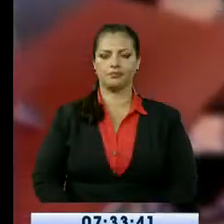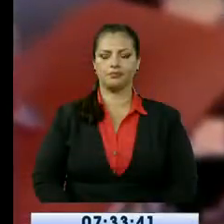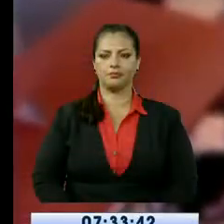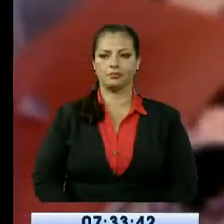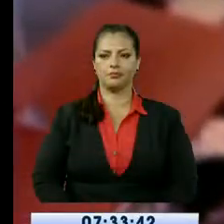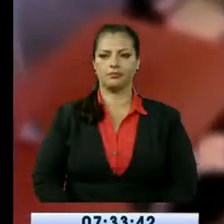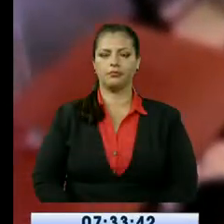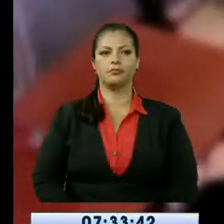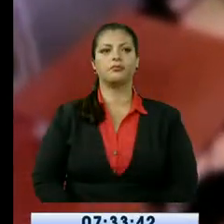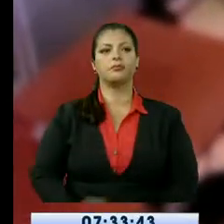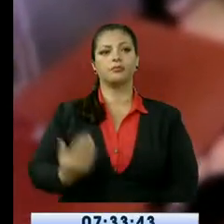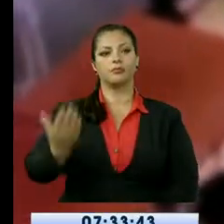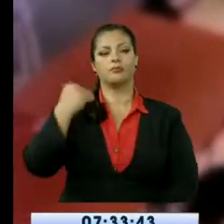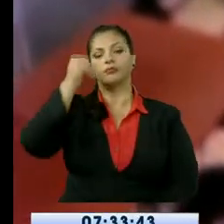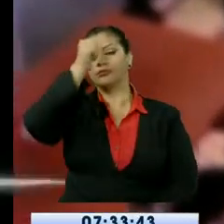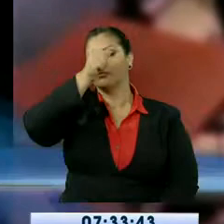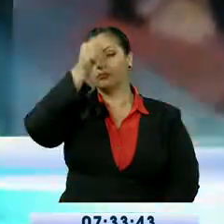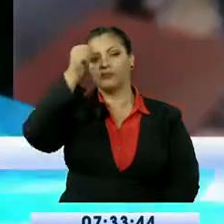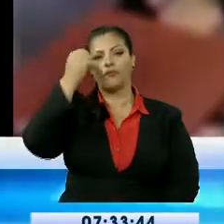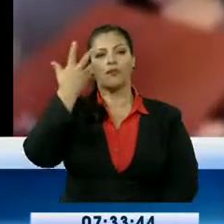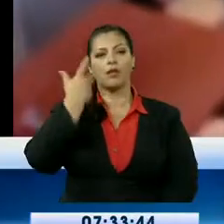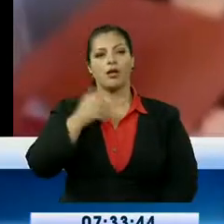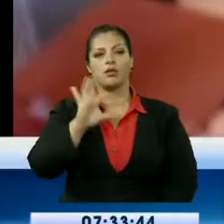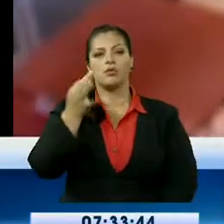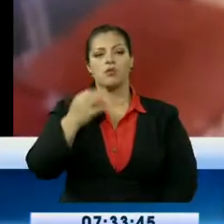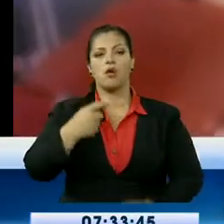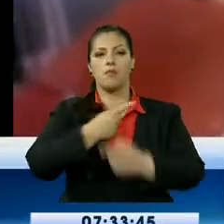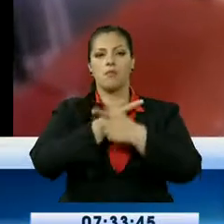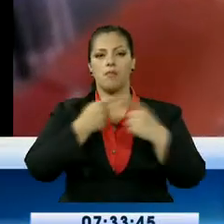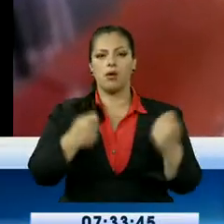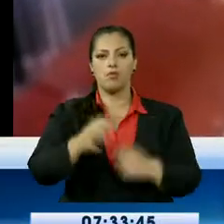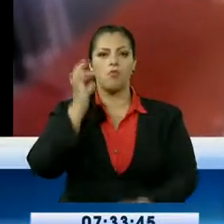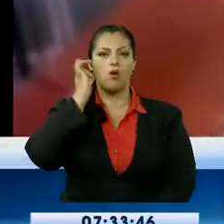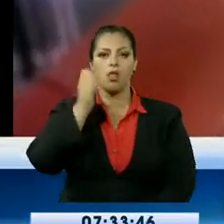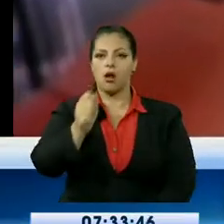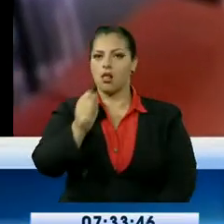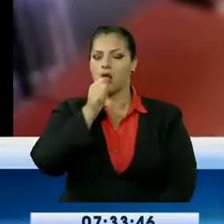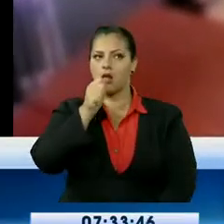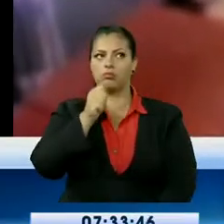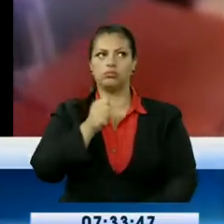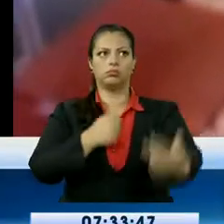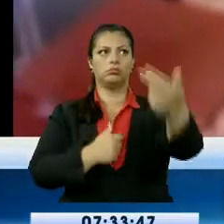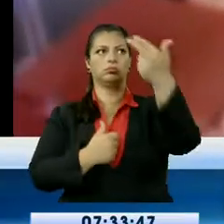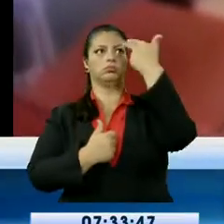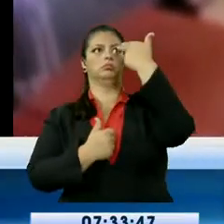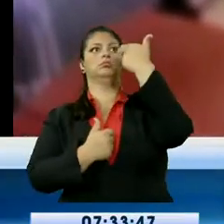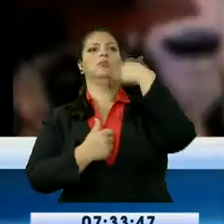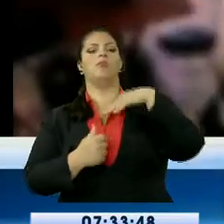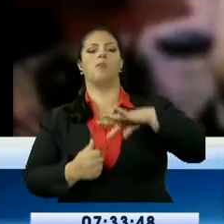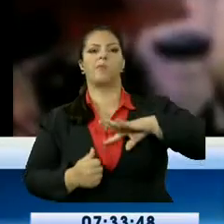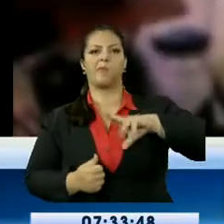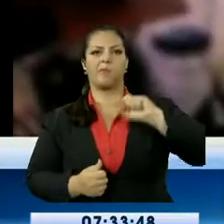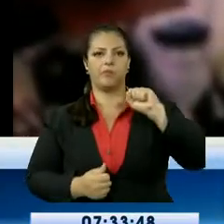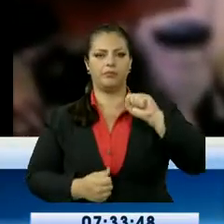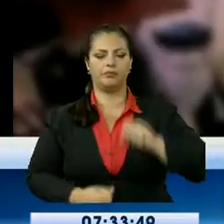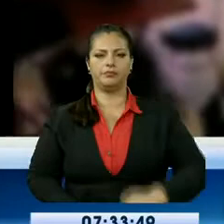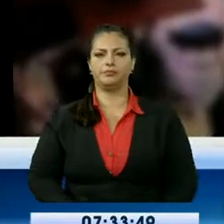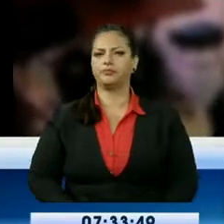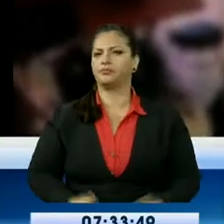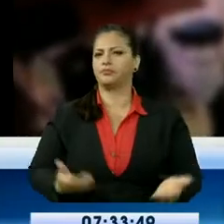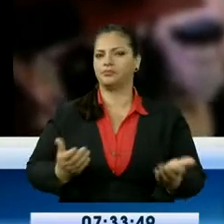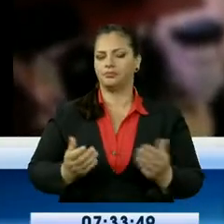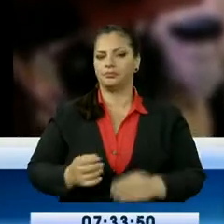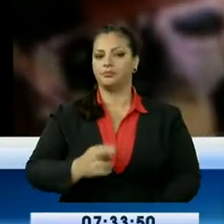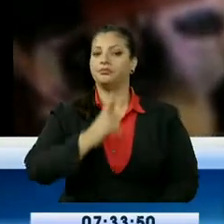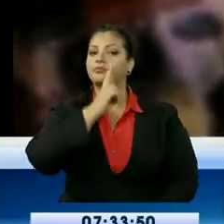El domingo 19 de marzo, una comunicadora social fue víctima de robo mientras se encontraba al interior de un